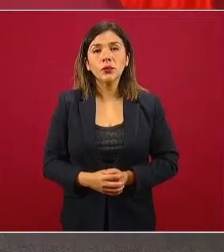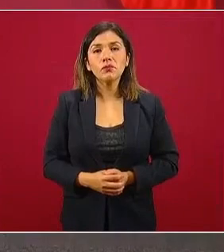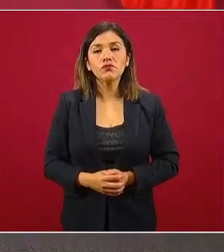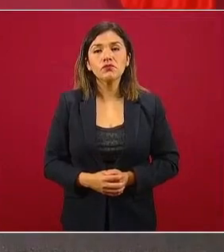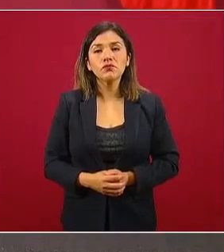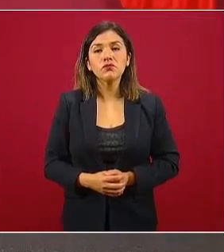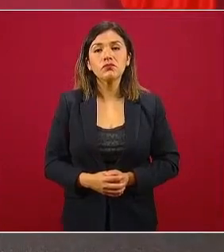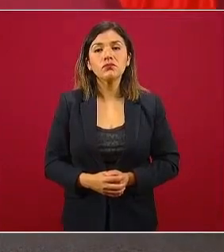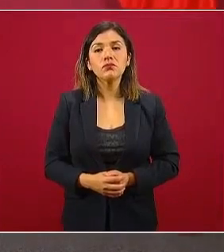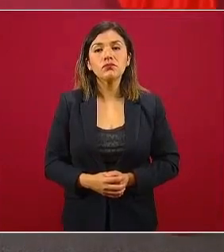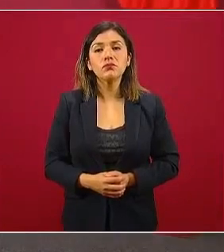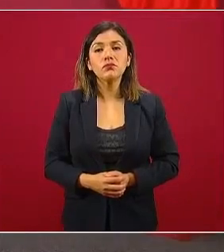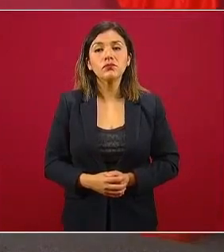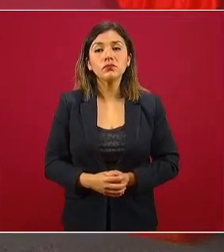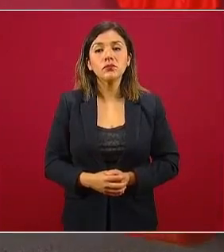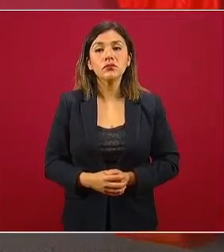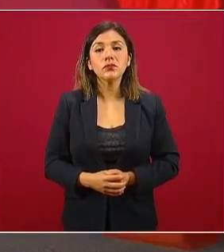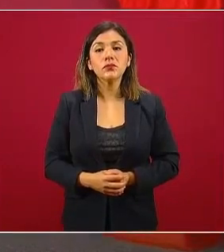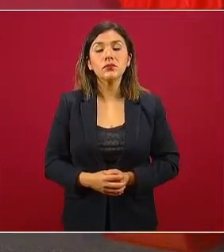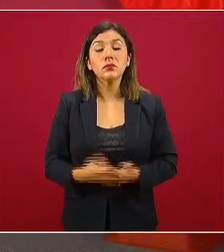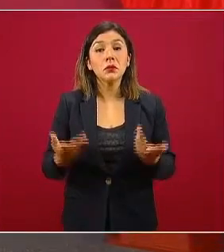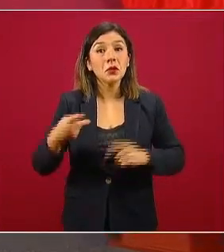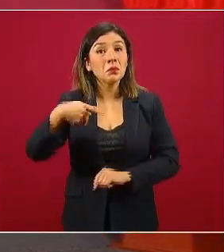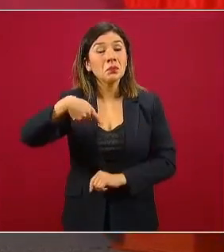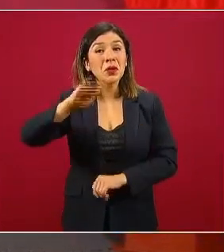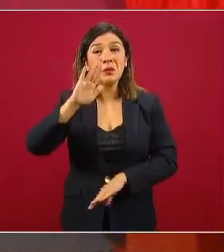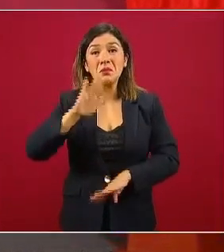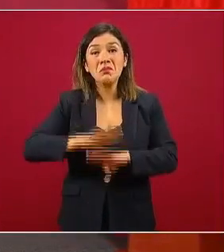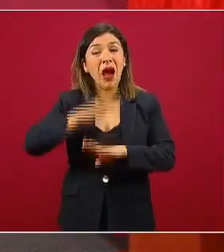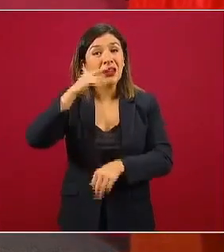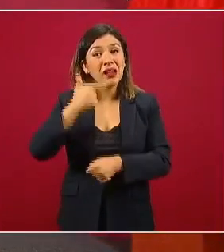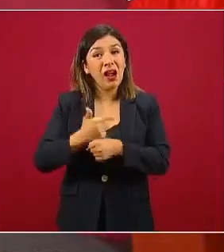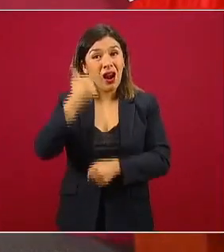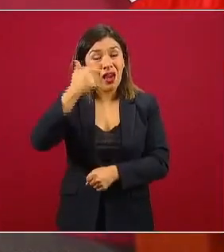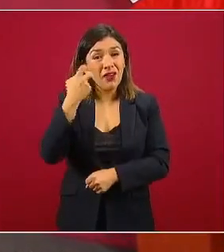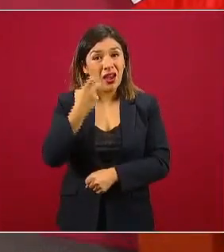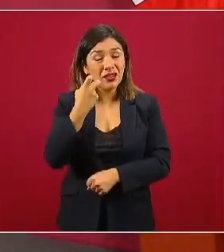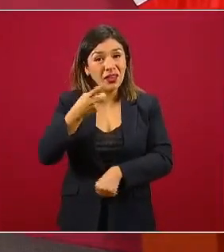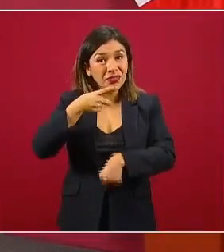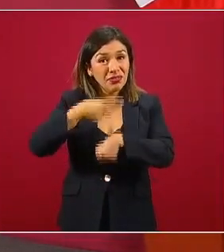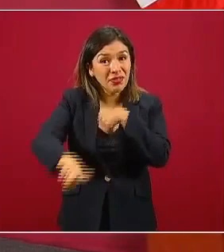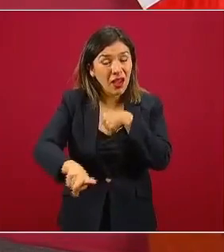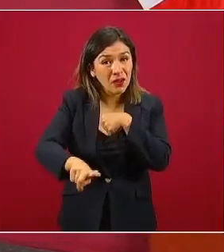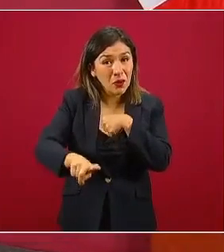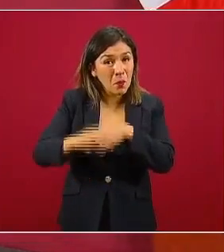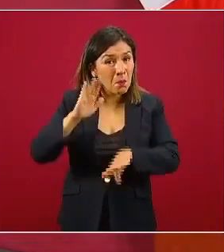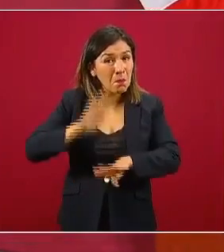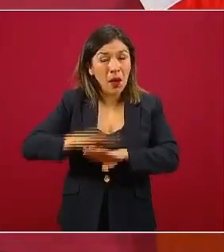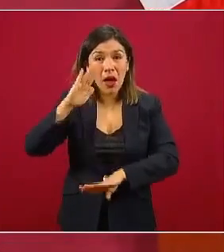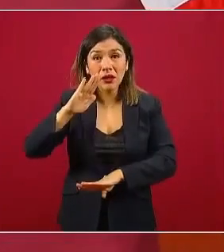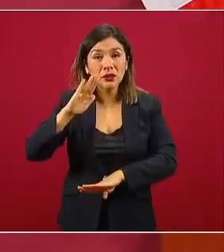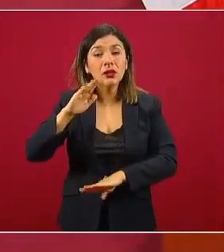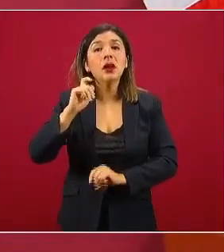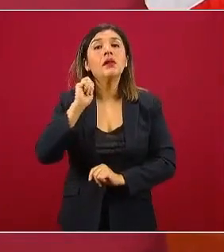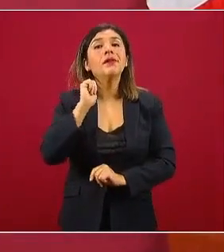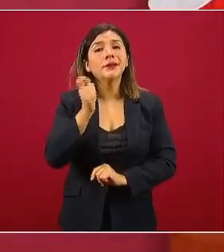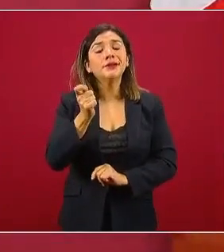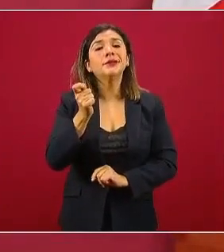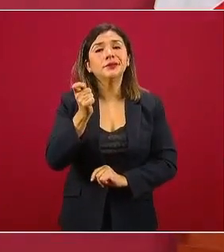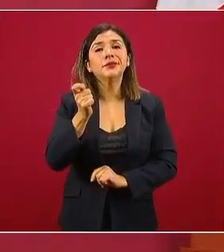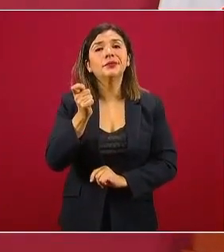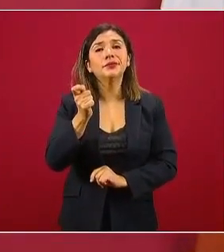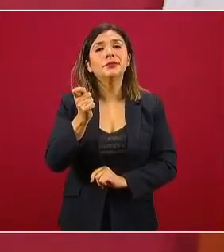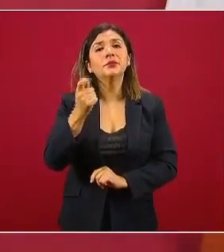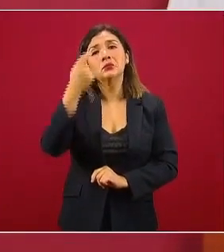Pero el efecto mayor, el daño mayor, lo